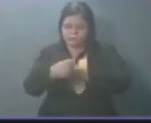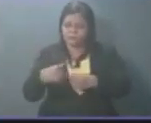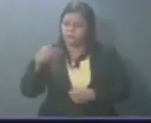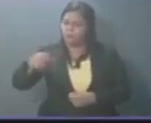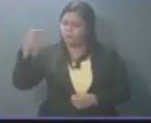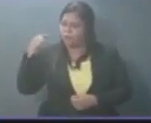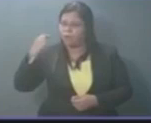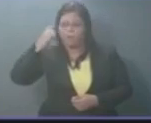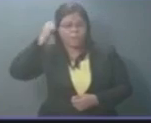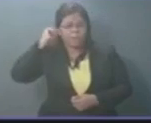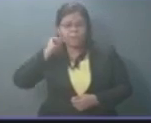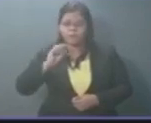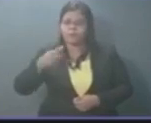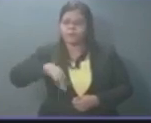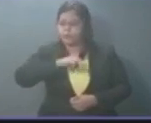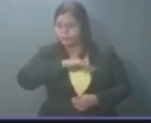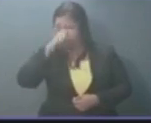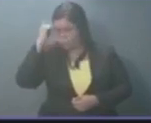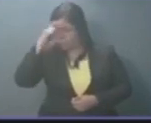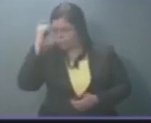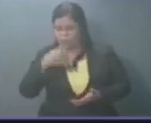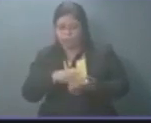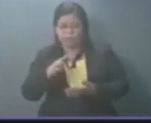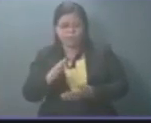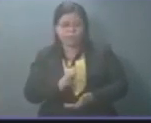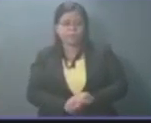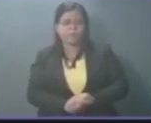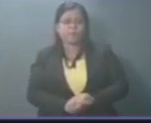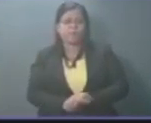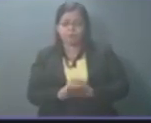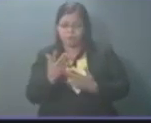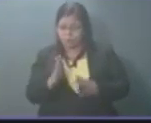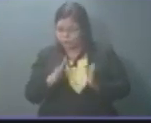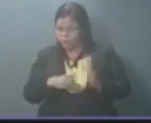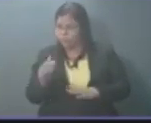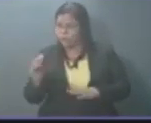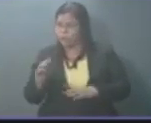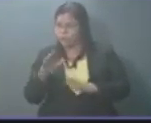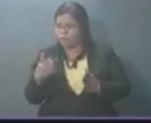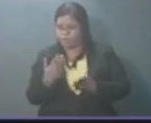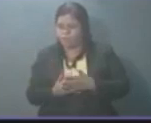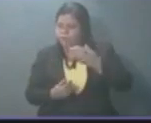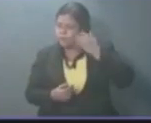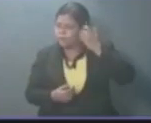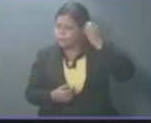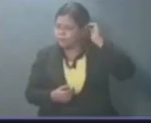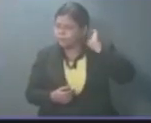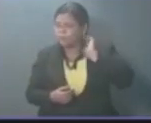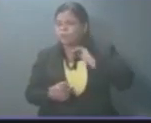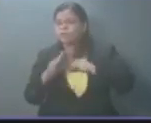En diciembre del año pasado, el señor ministro de Obras Públicas empezó a hacer una persecución, ciertamente, para